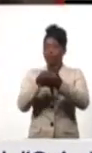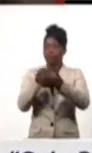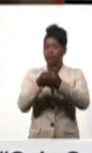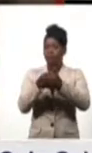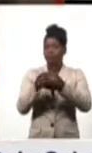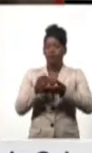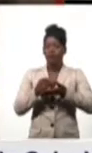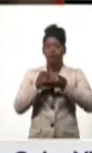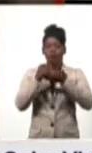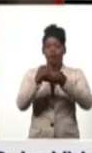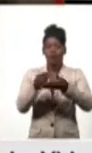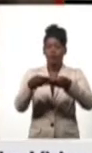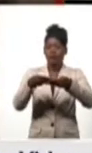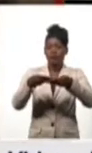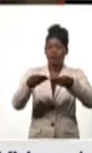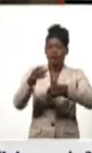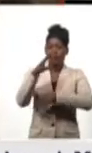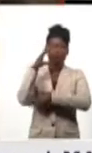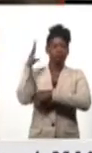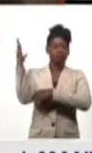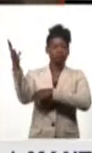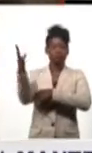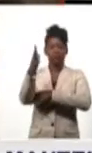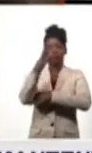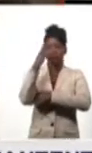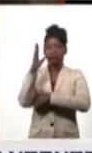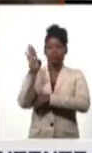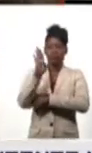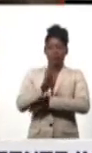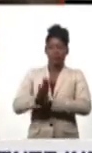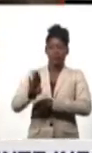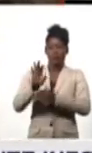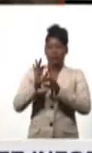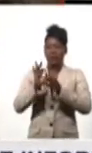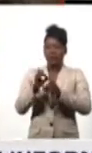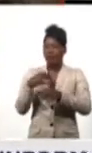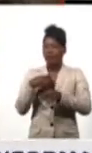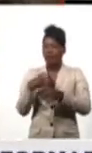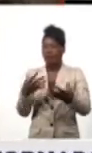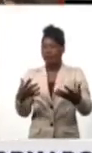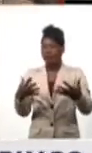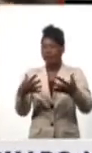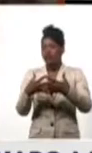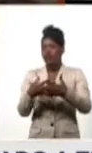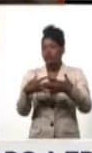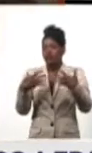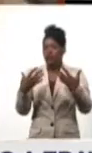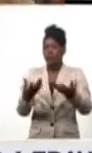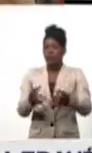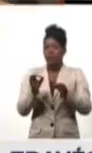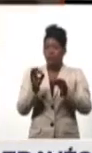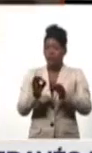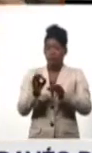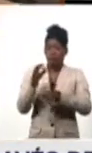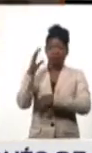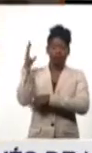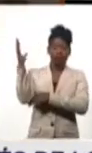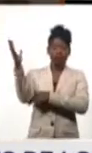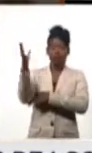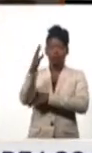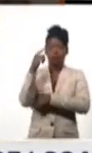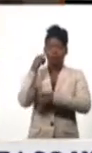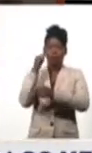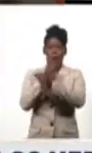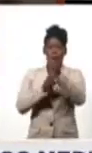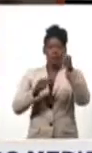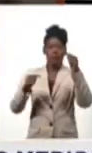uso sostenible de la diversidad biológica, a partir de que se concibe la biodiversidad como parte fundamental dentro del